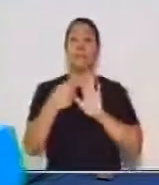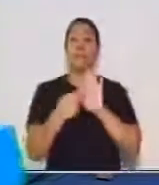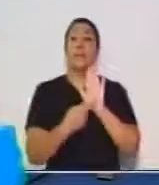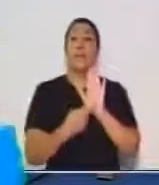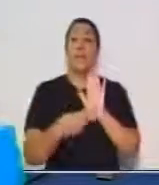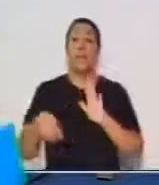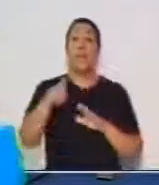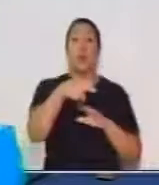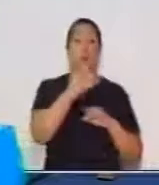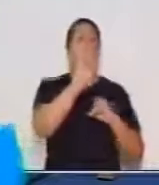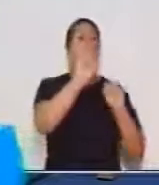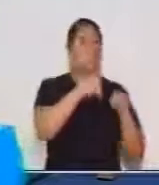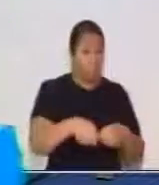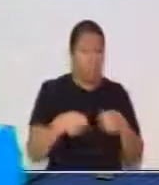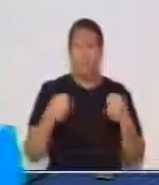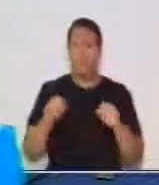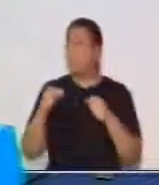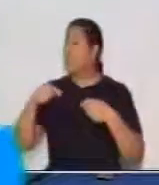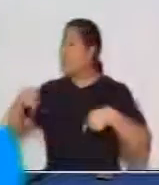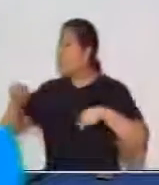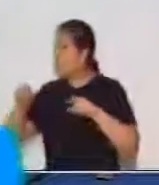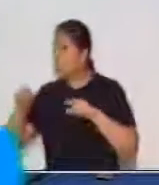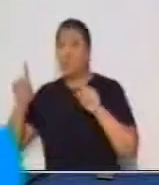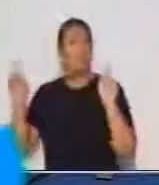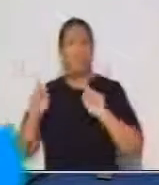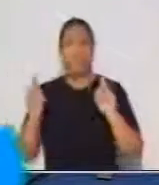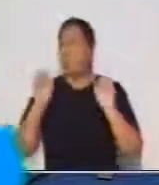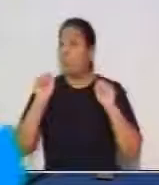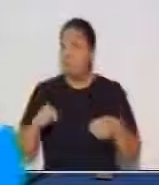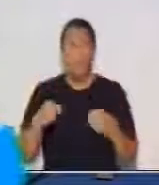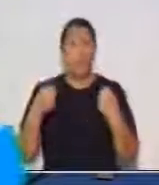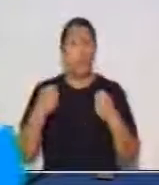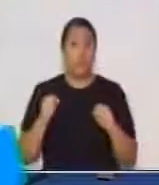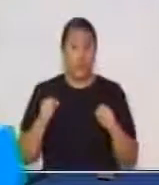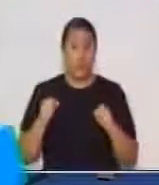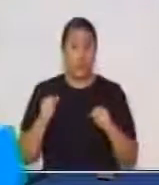pueden hacer y qué no pueden hacer los integrantes dentro de la